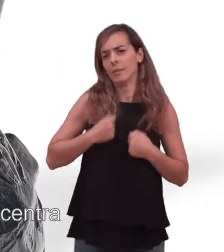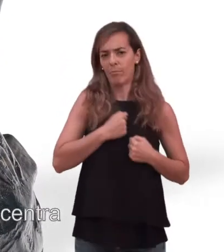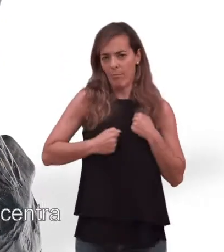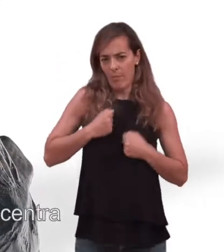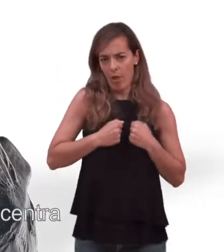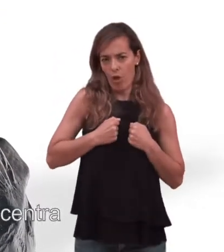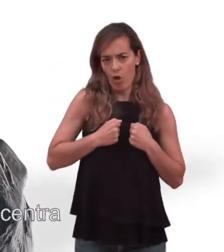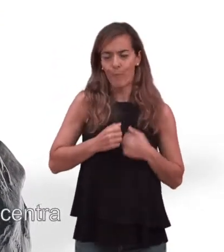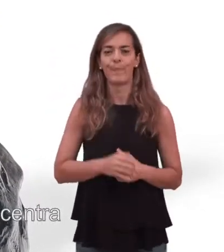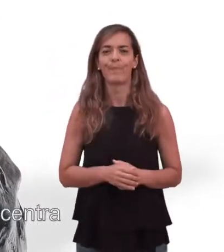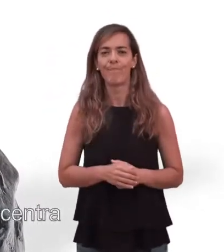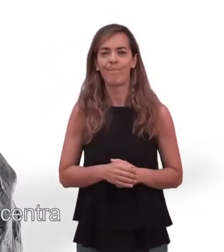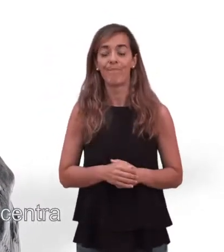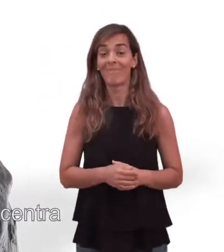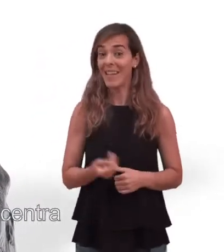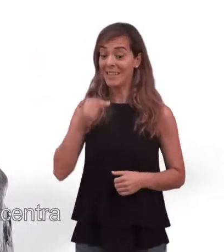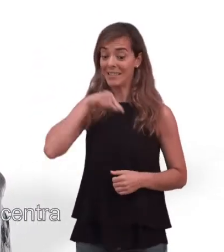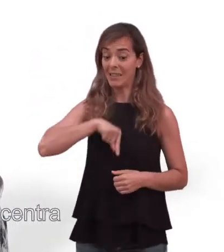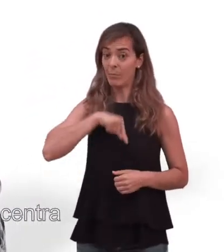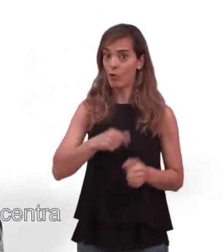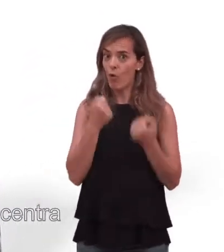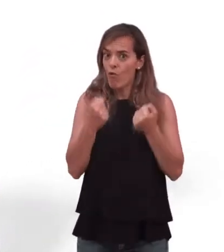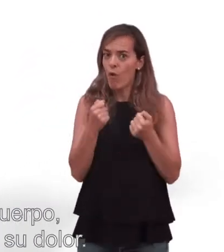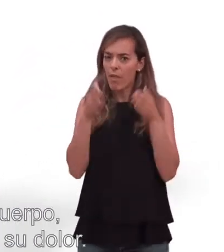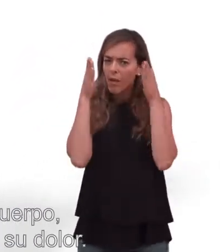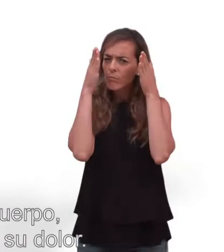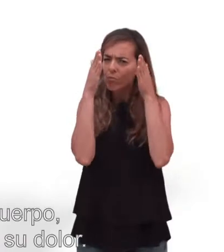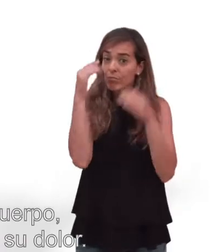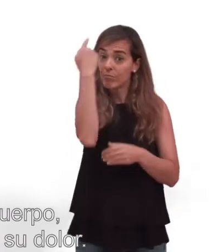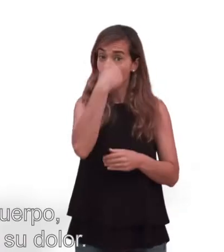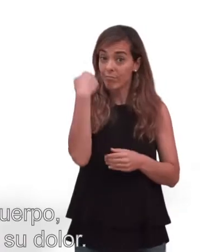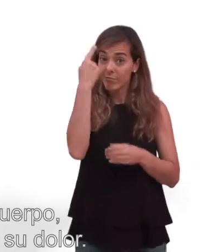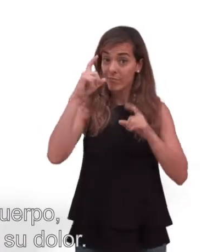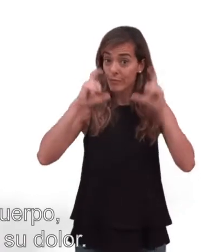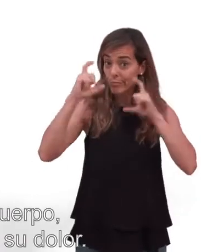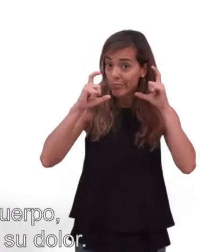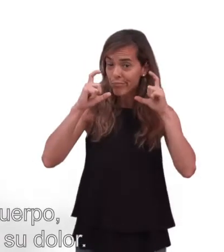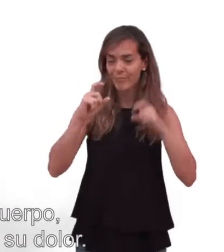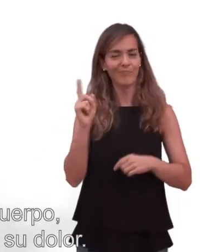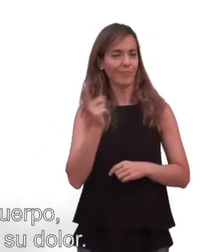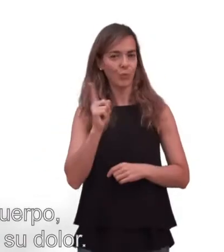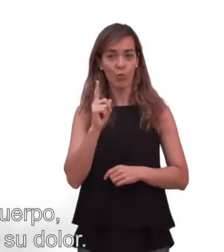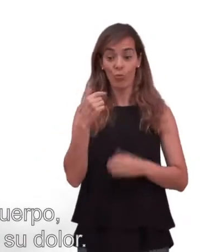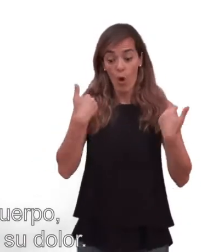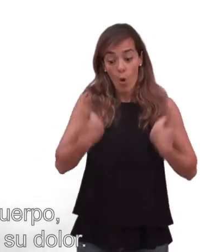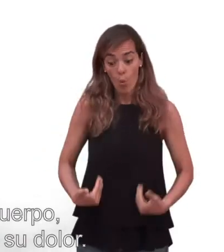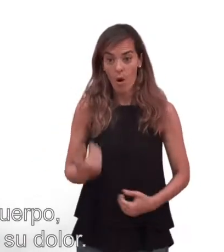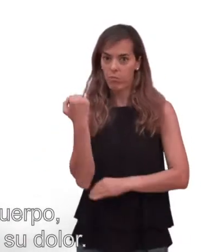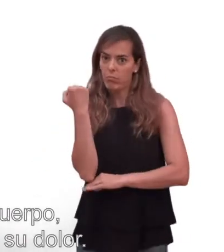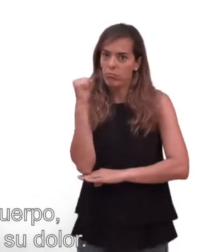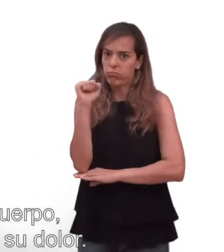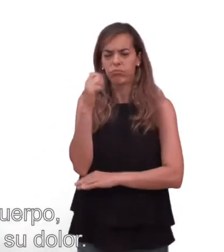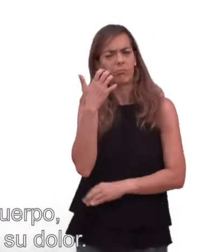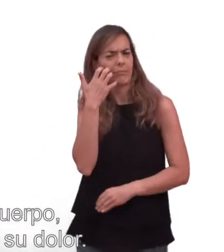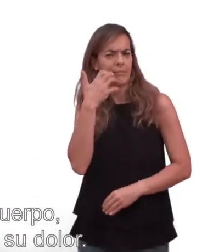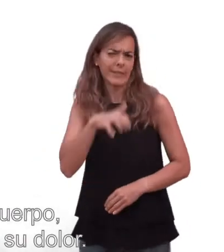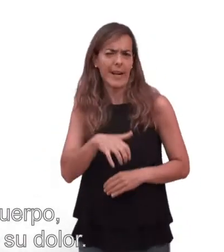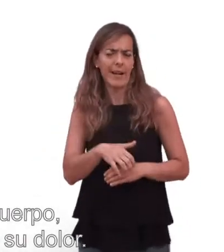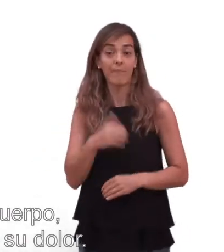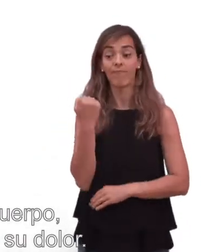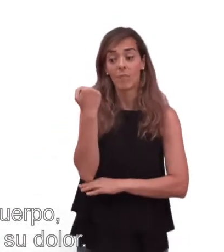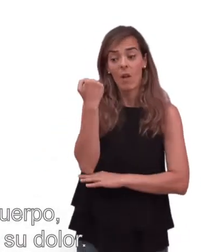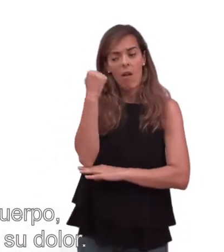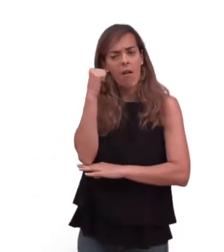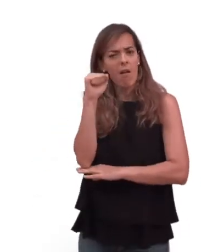sentimiento no se centra en la expresión facial, sino en la posición inusual del cuerpo, en el escorzo con el que transmite su